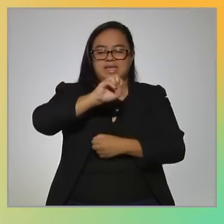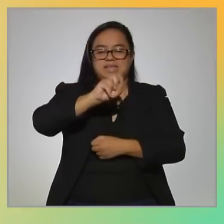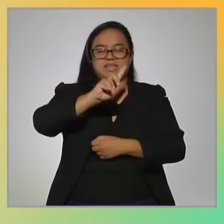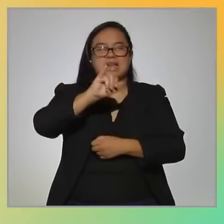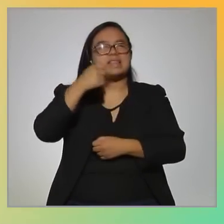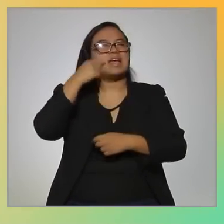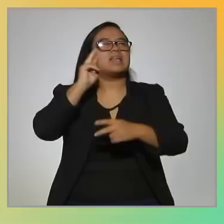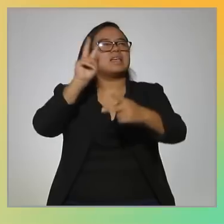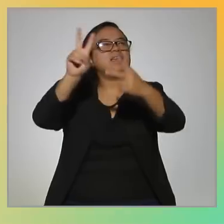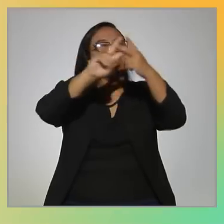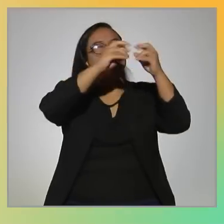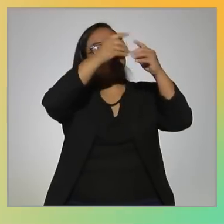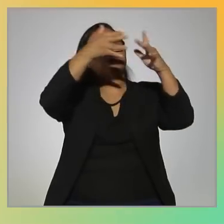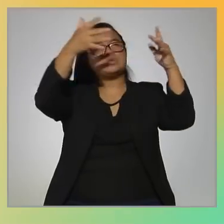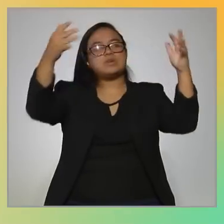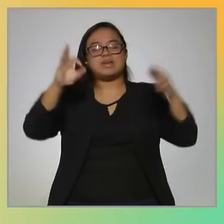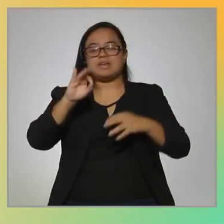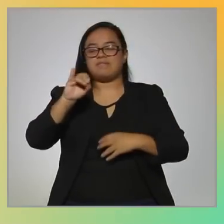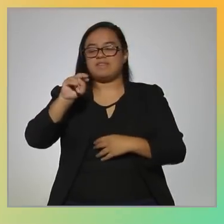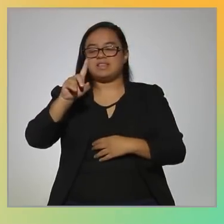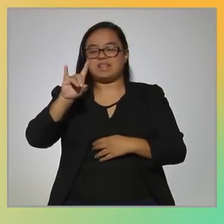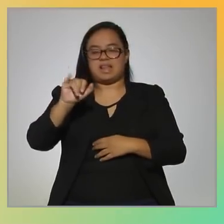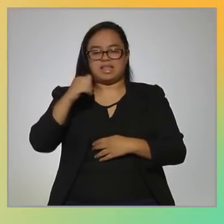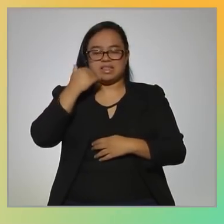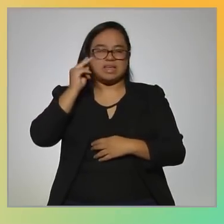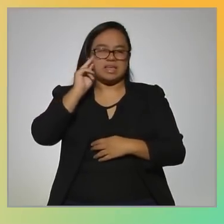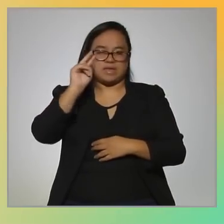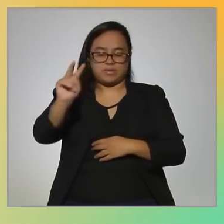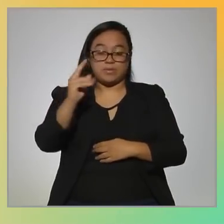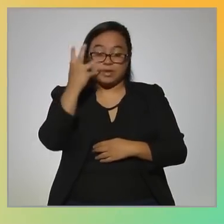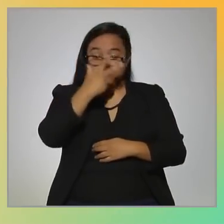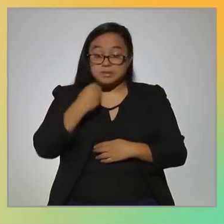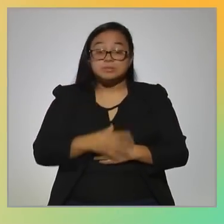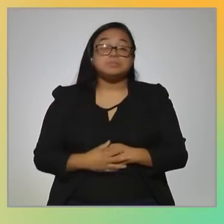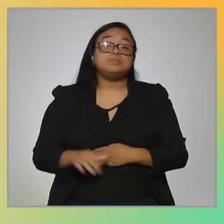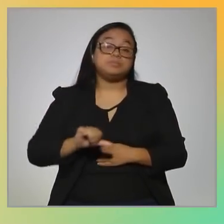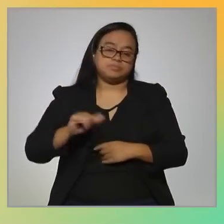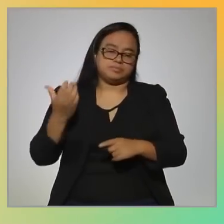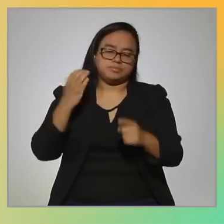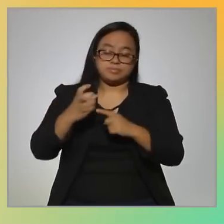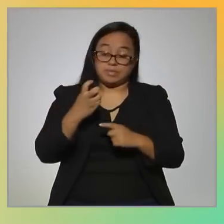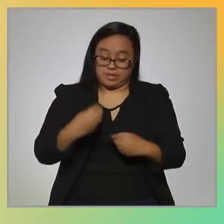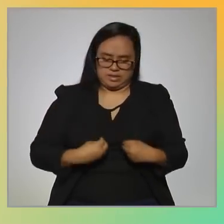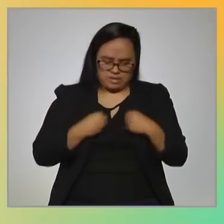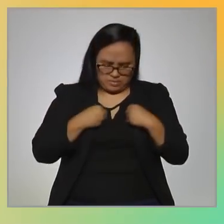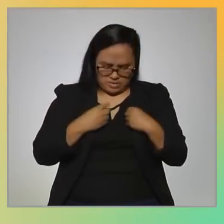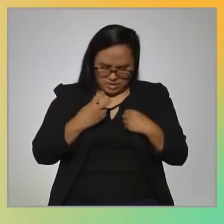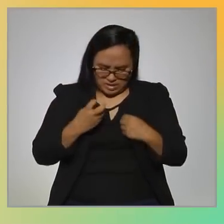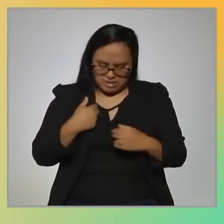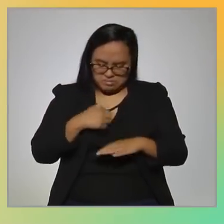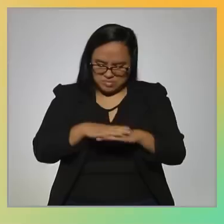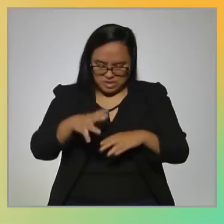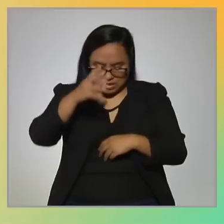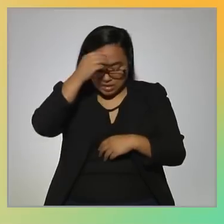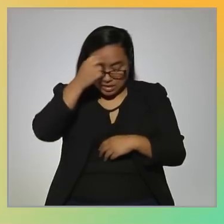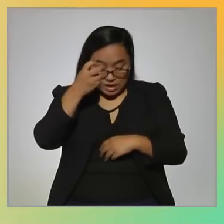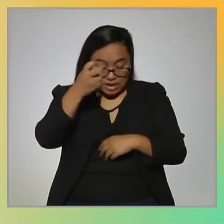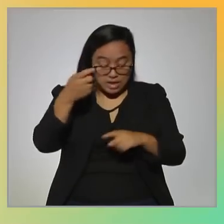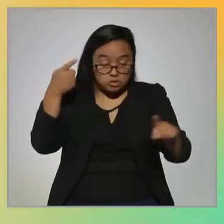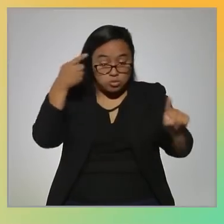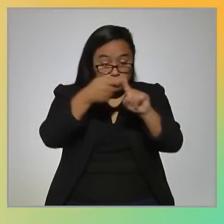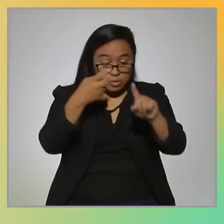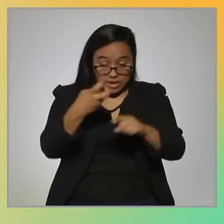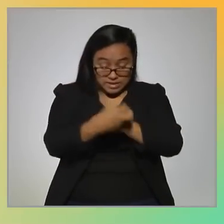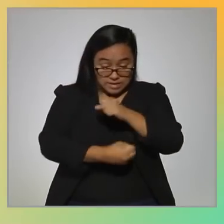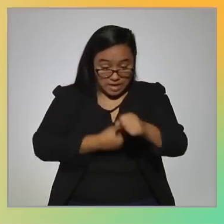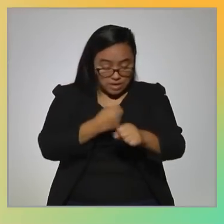Islandia, Noruega y Finlandia. María Mendoza, lo que me ha enseñado la vida es que no hay que hacerse los propósitos para